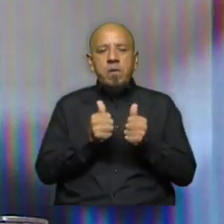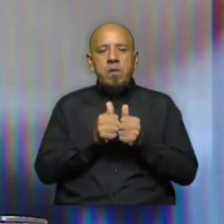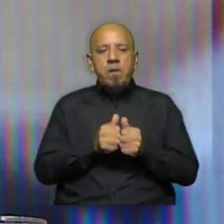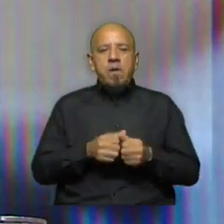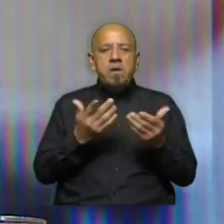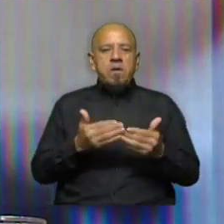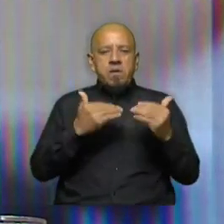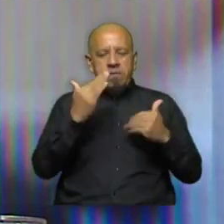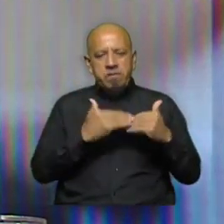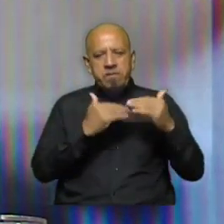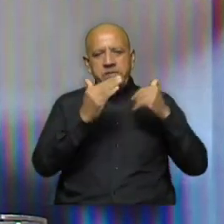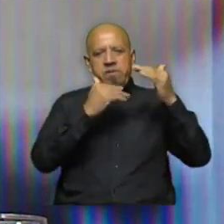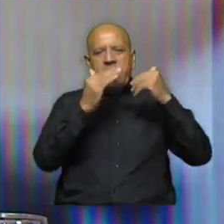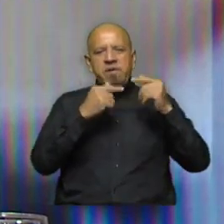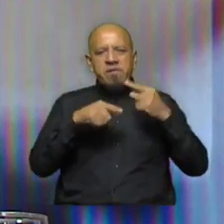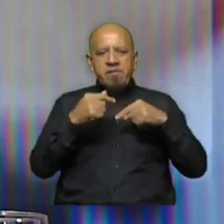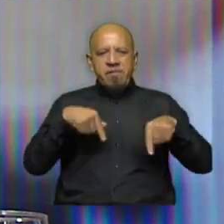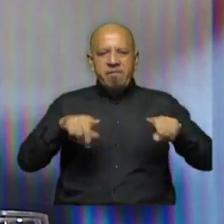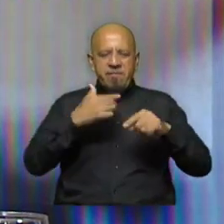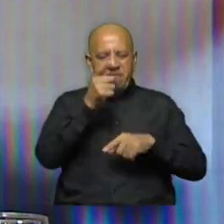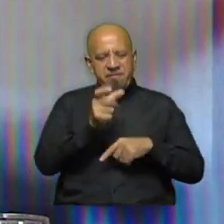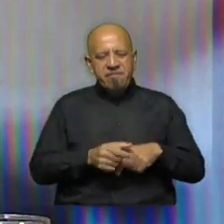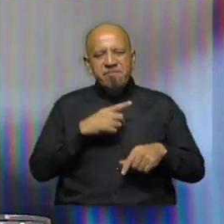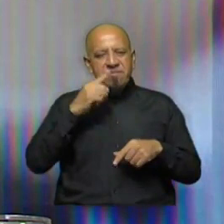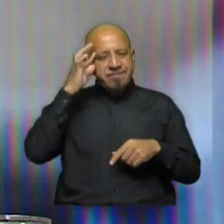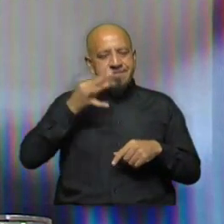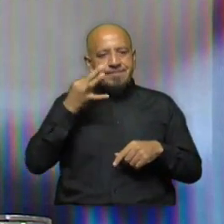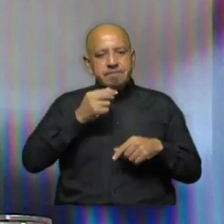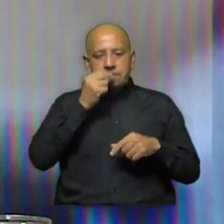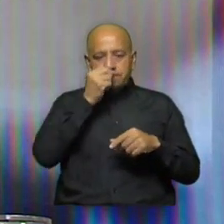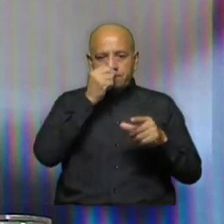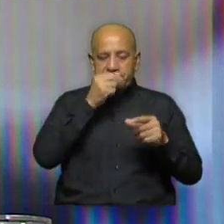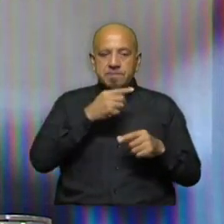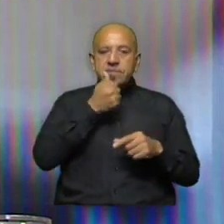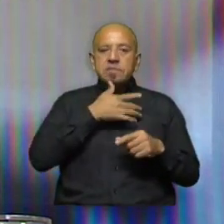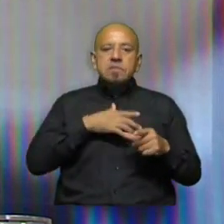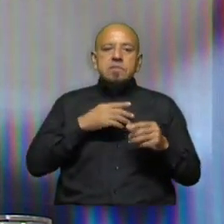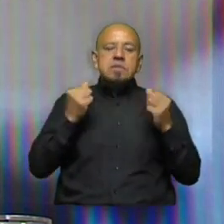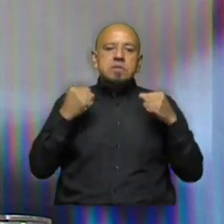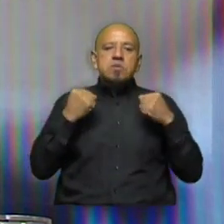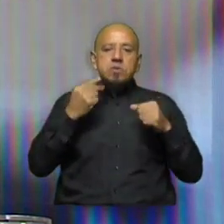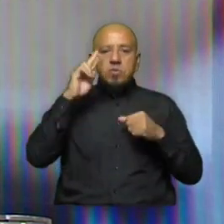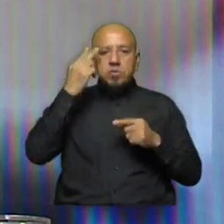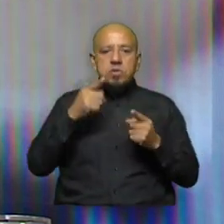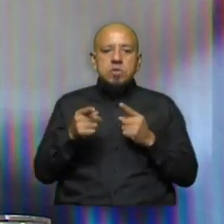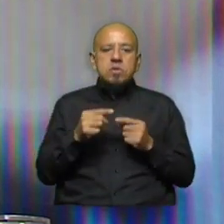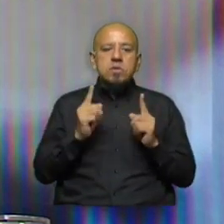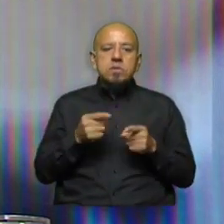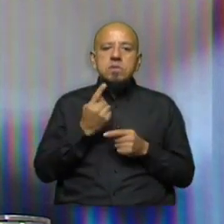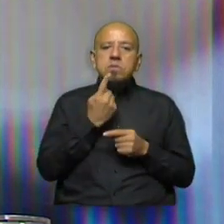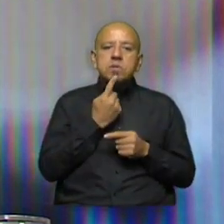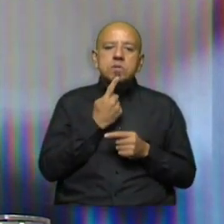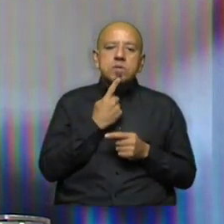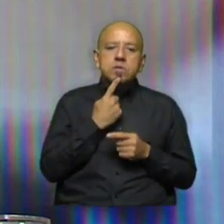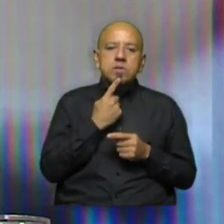de construir un panorama de esa persona que realmente fue muy relevante para la historia del deporte uruguayo y también para la política, por